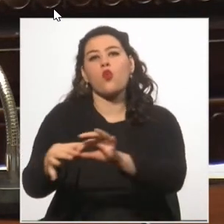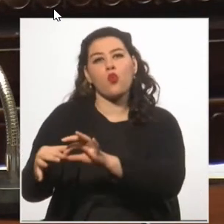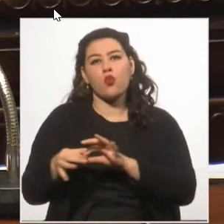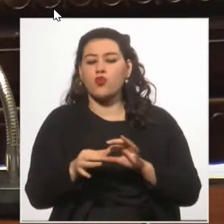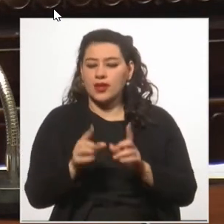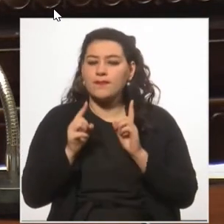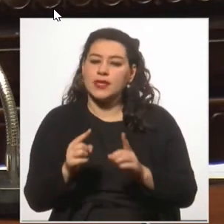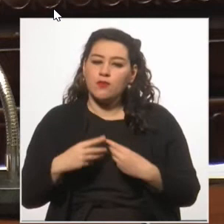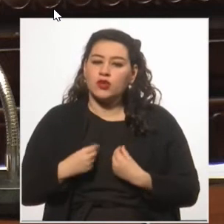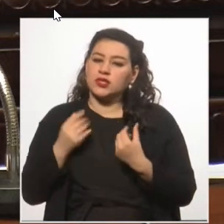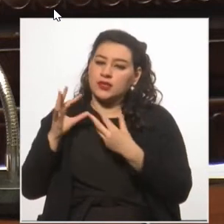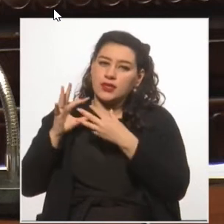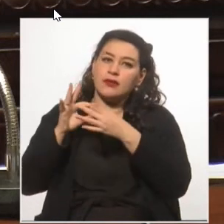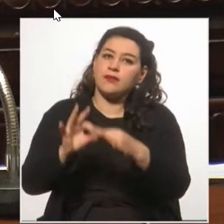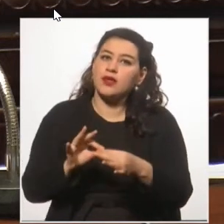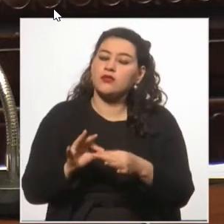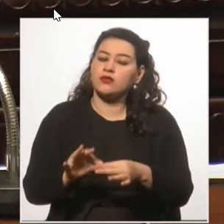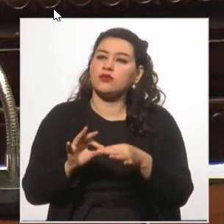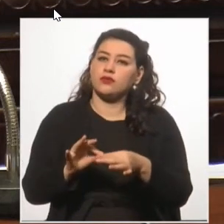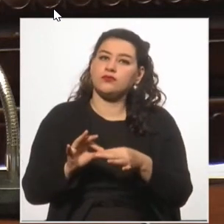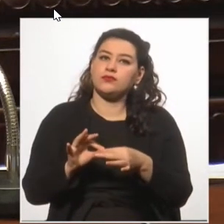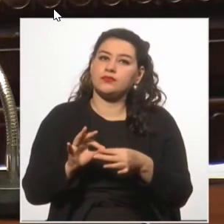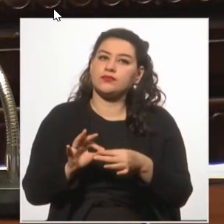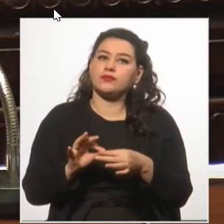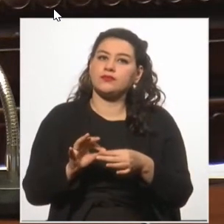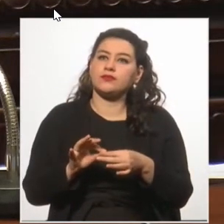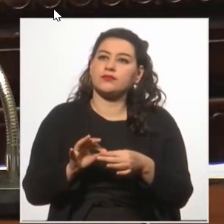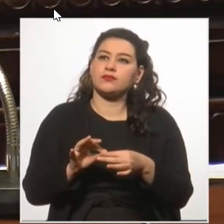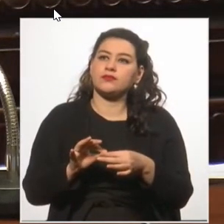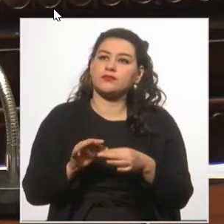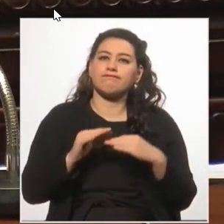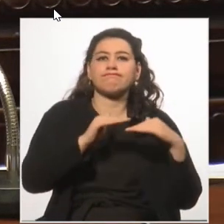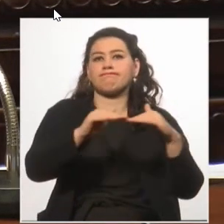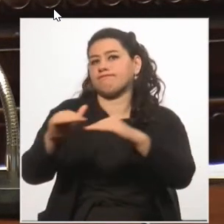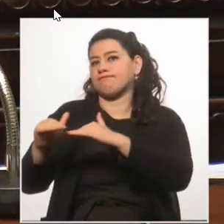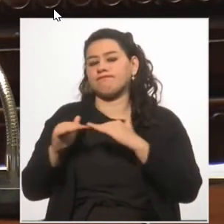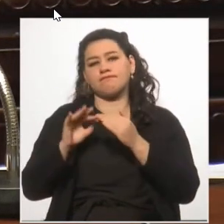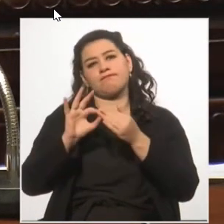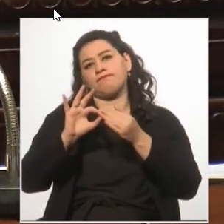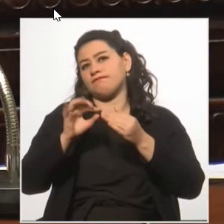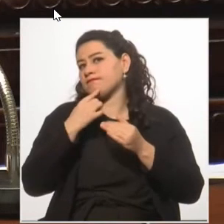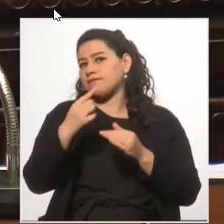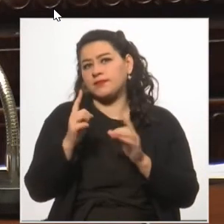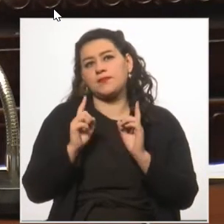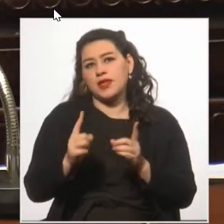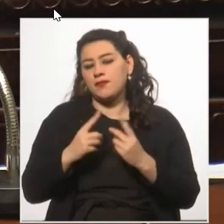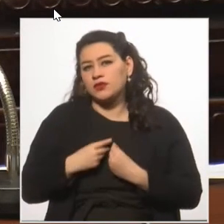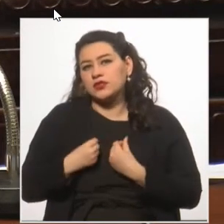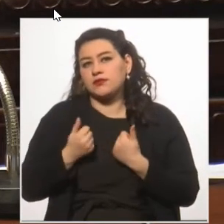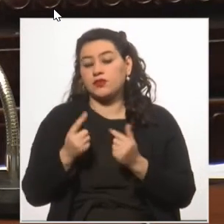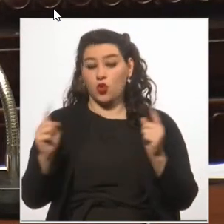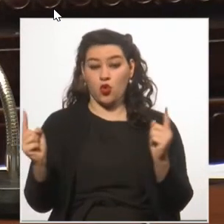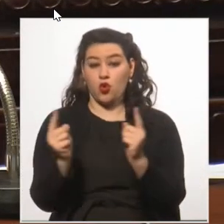del mismo sentimiento y en la vibración de idénticas expresiones. Es por eso que en las muy